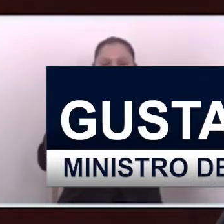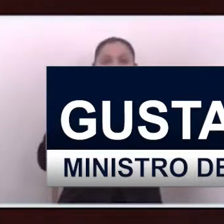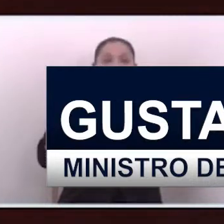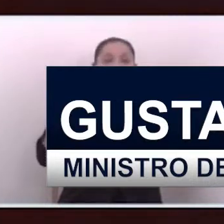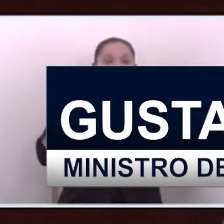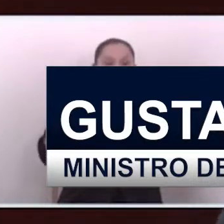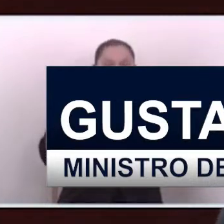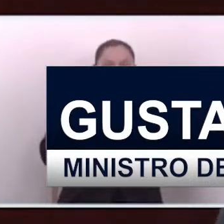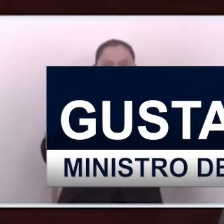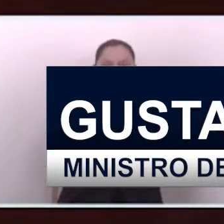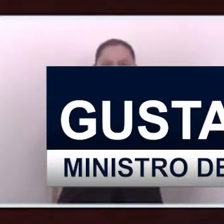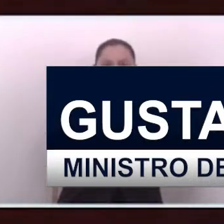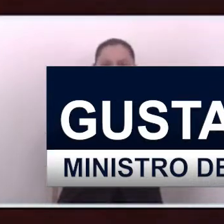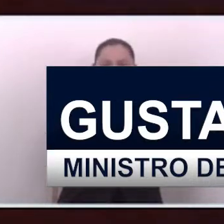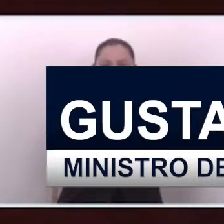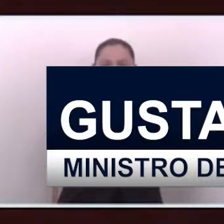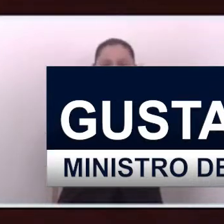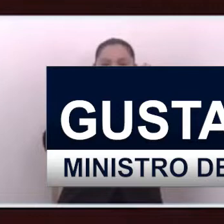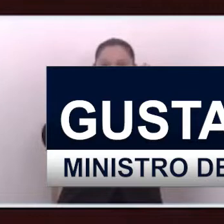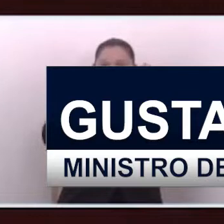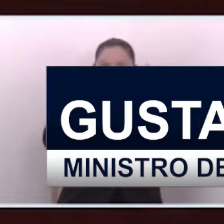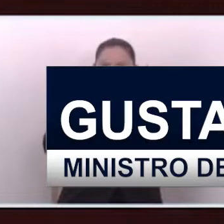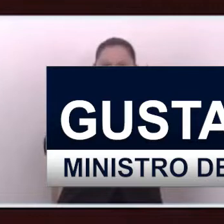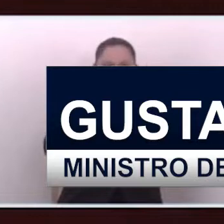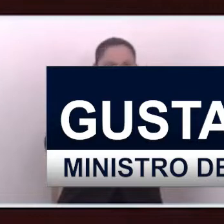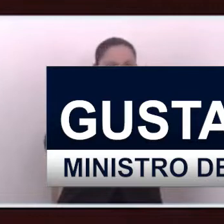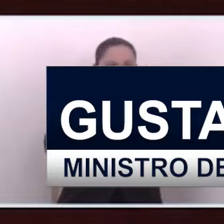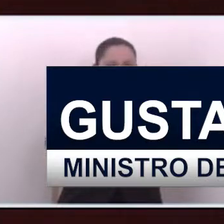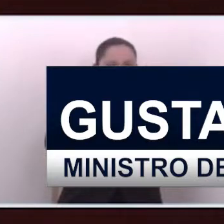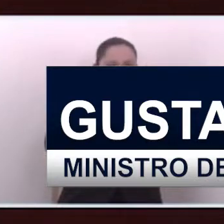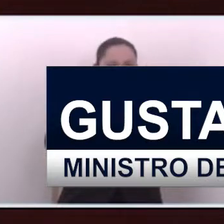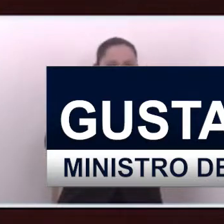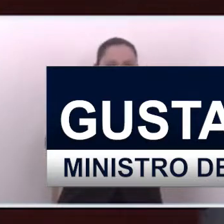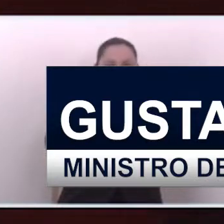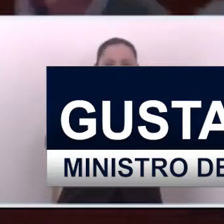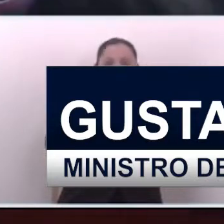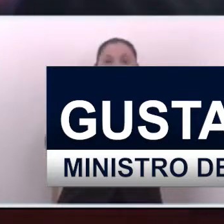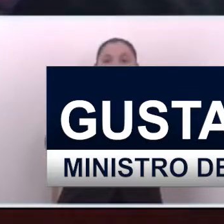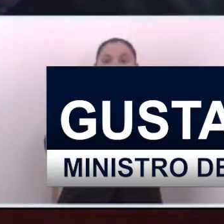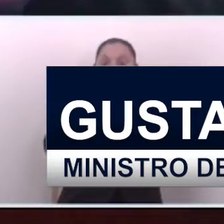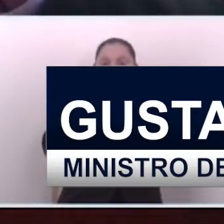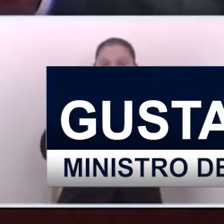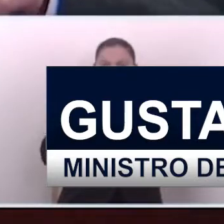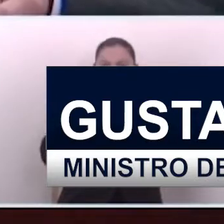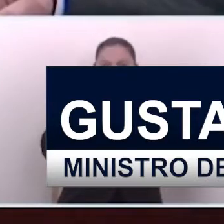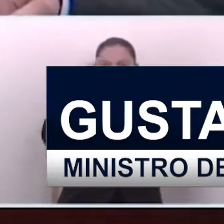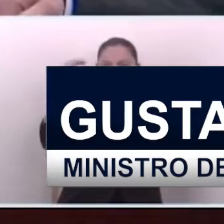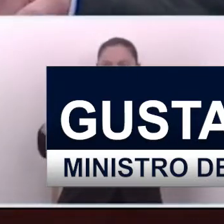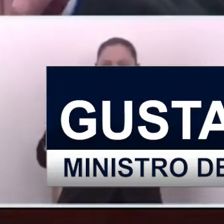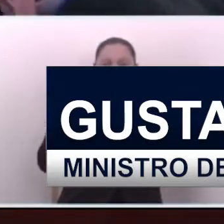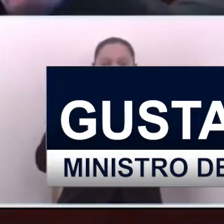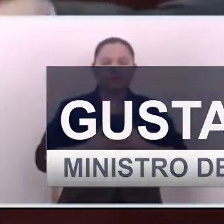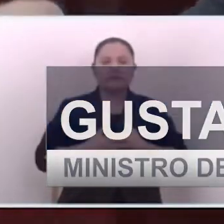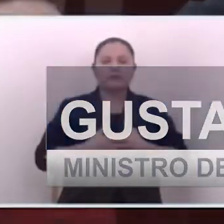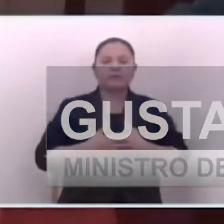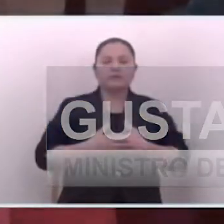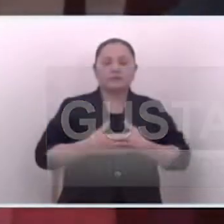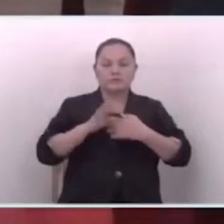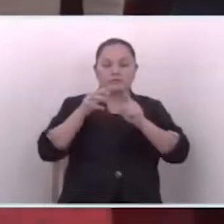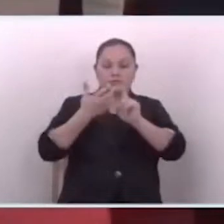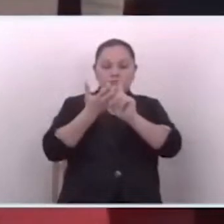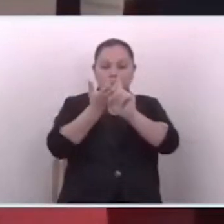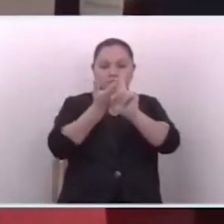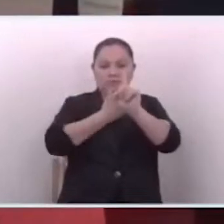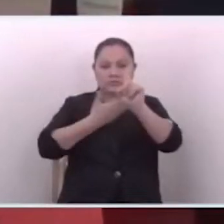porque están evidenciando sus verdaderos intereses. En este país, bajo el liderazgo